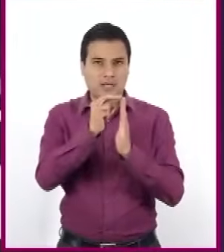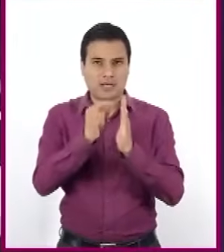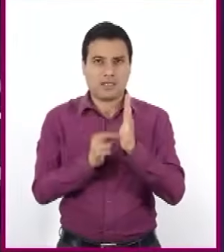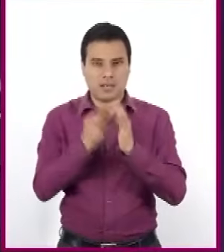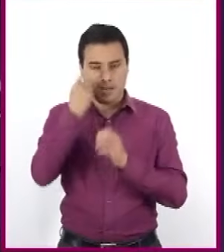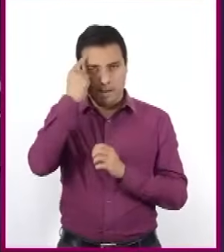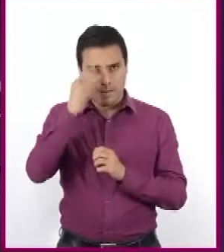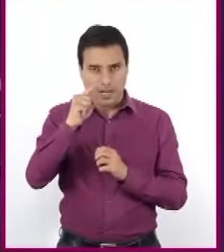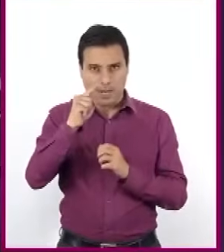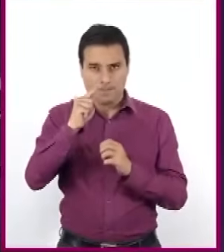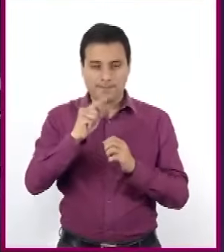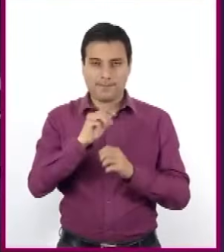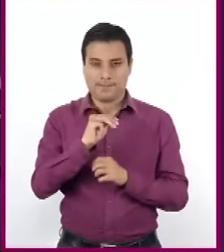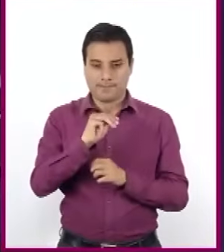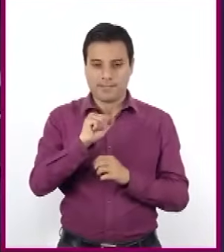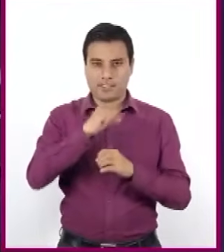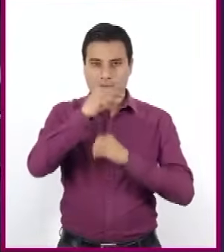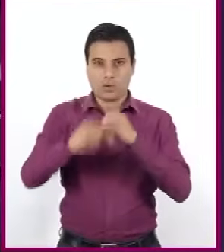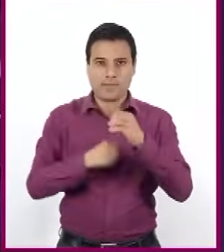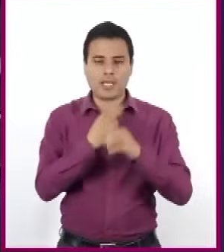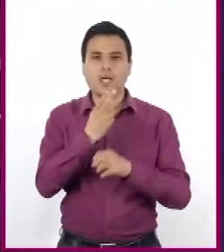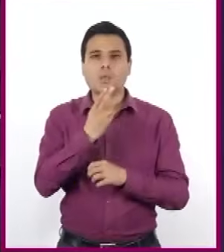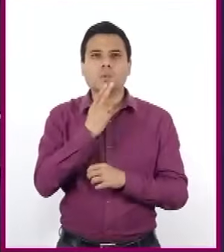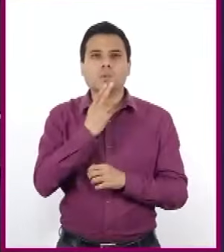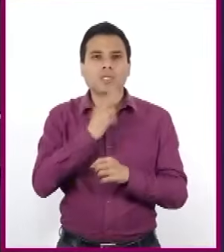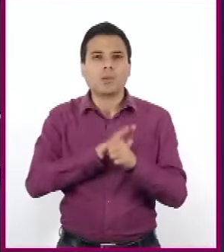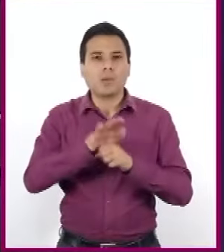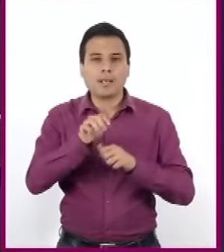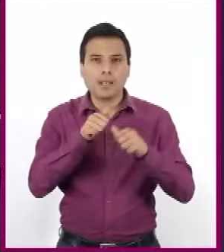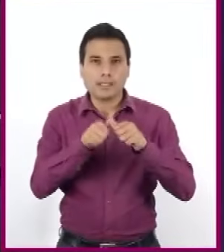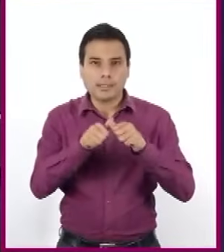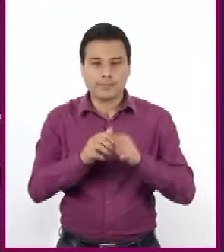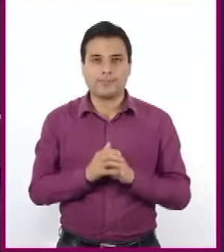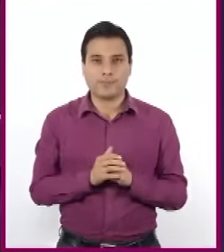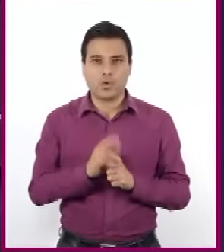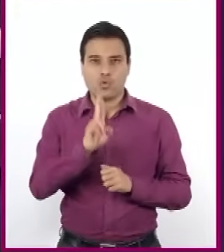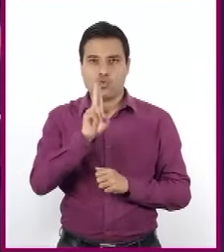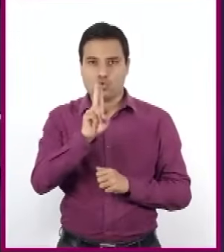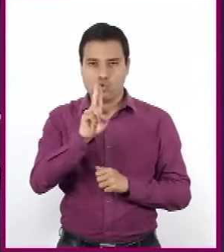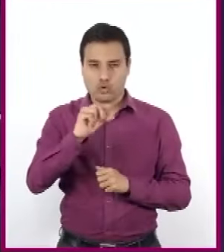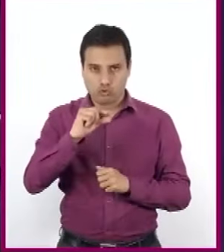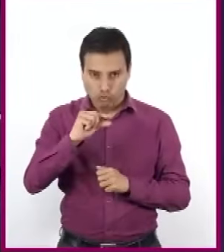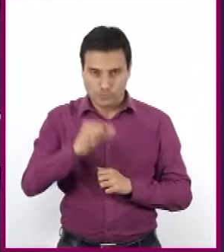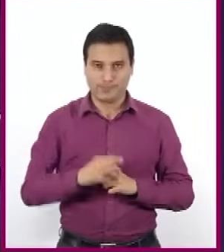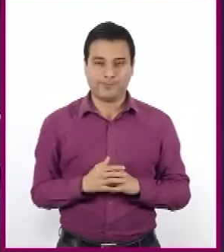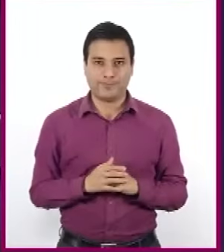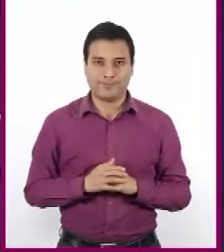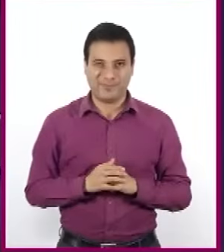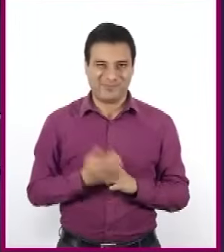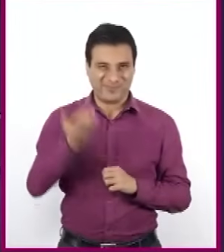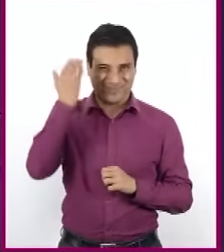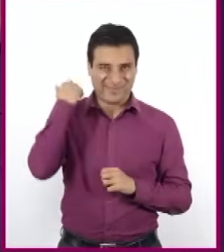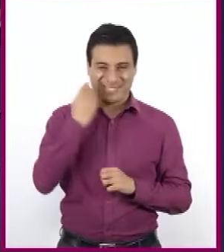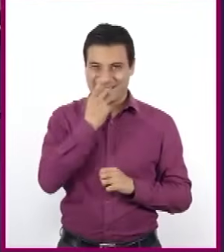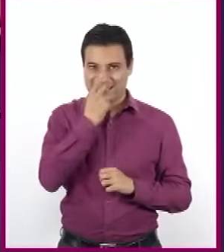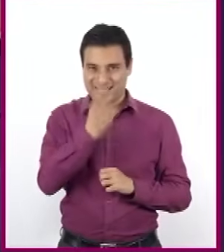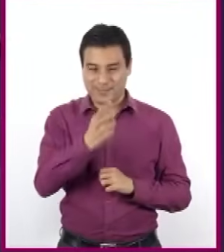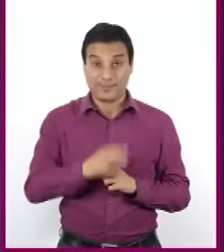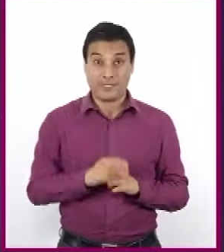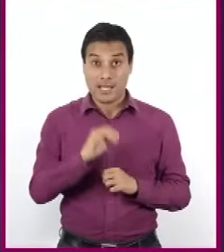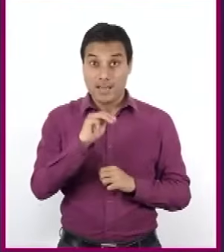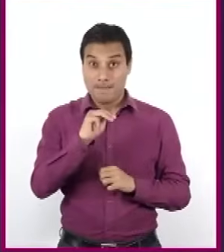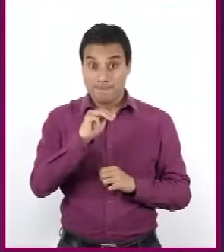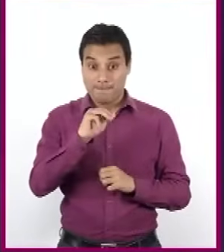letra U minúscula. Como ya se mencionó anteriormente, las masas de los átomos son